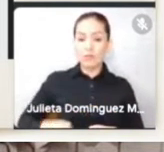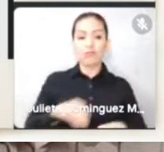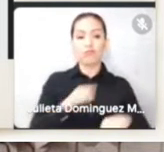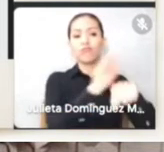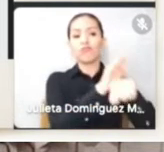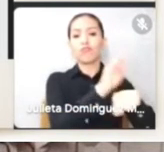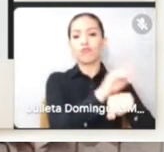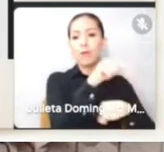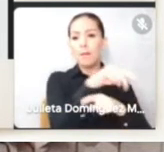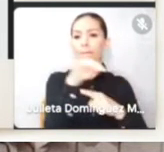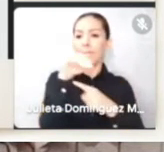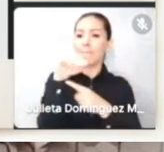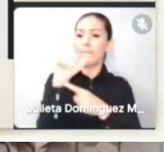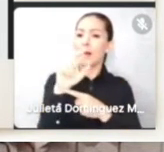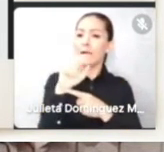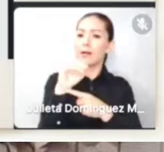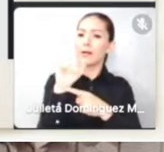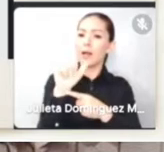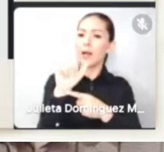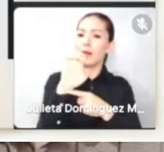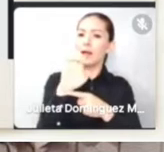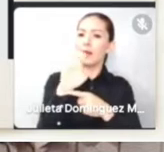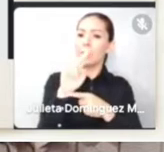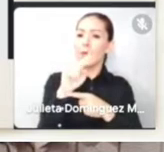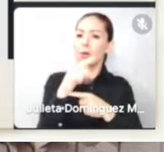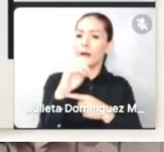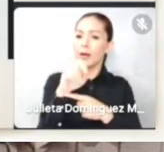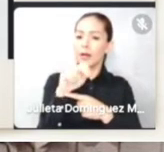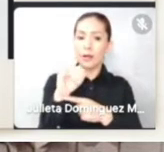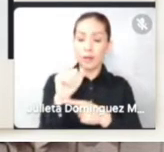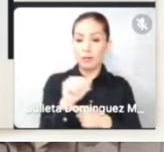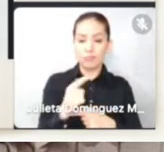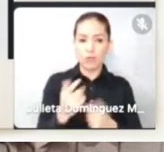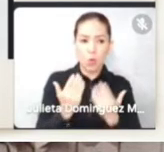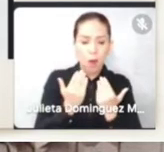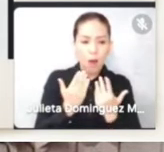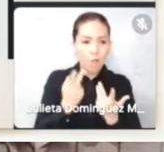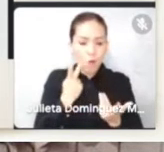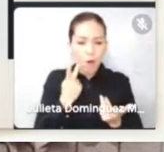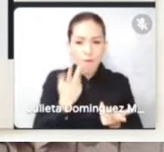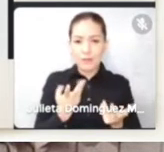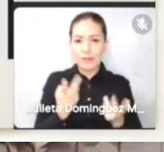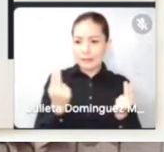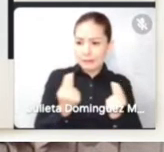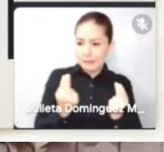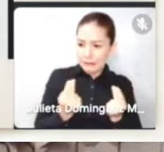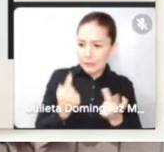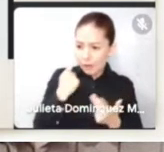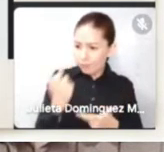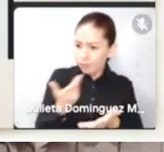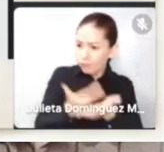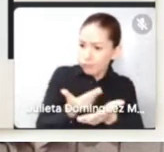Campos Galván, sino que es necesario que las mismas se acrediten y que se demuestre que se cometieron